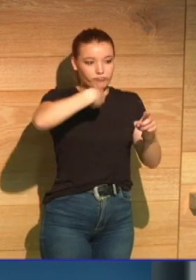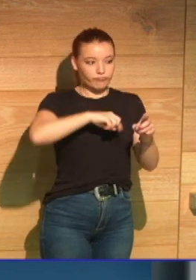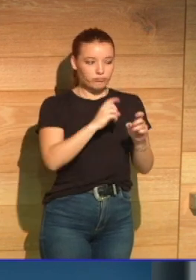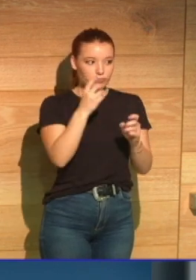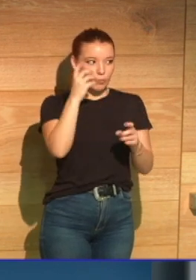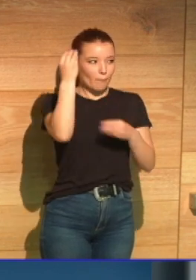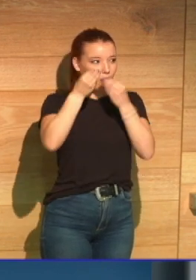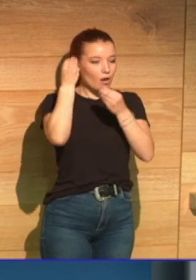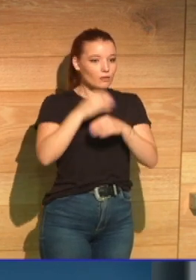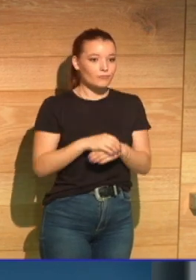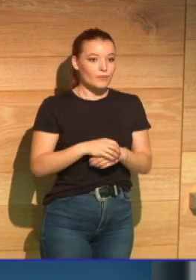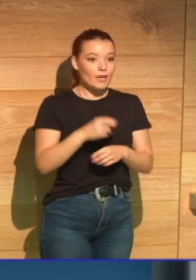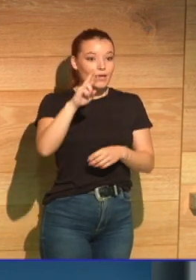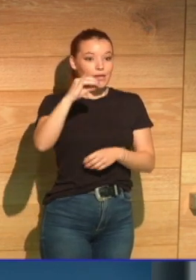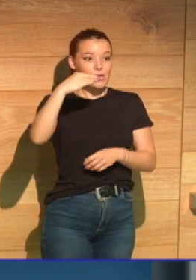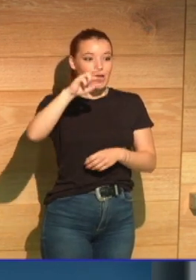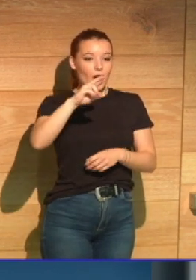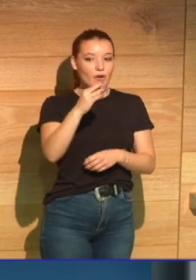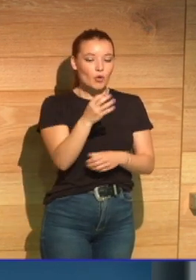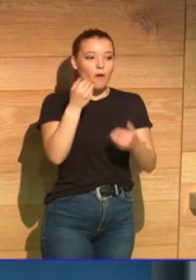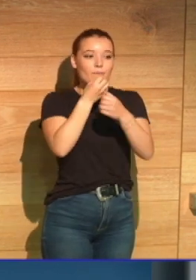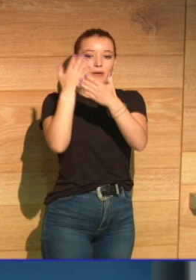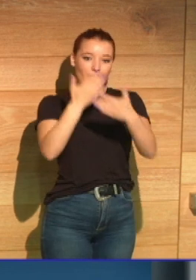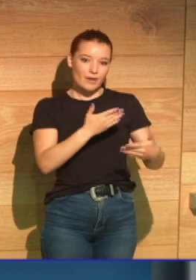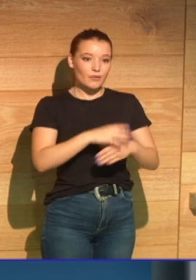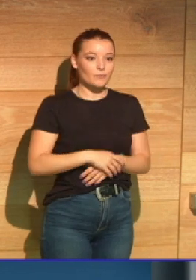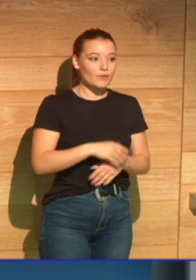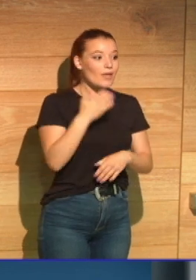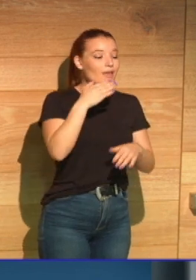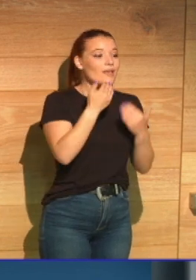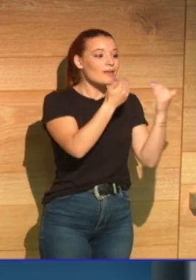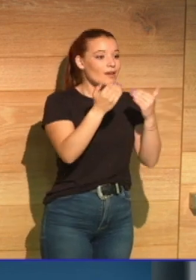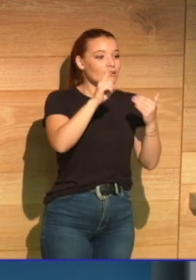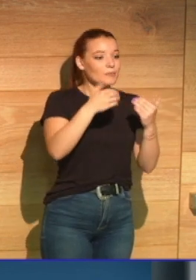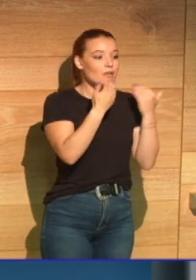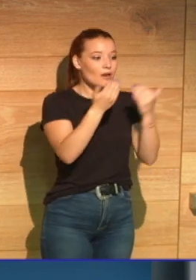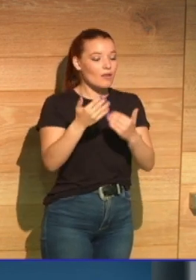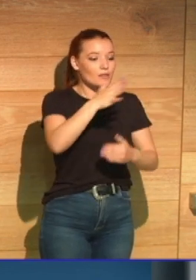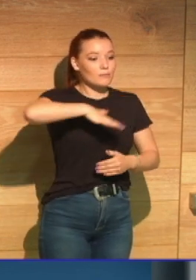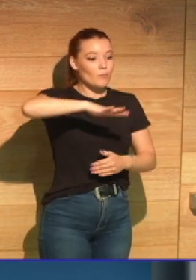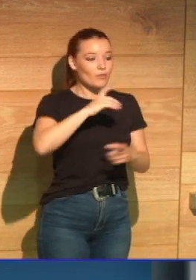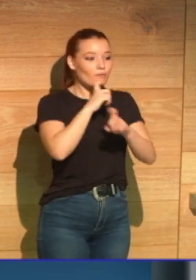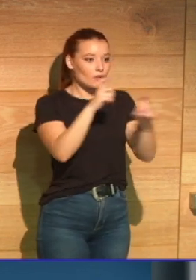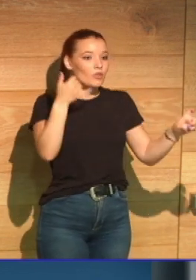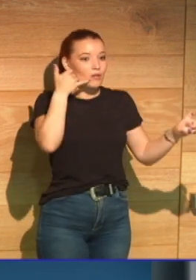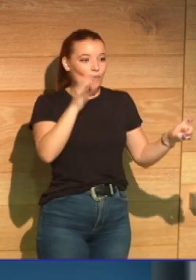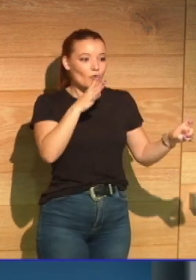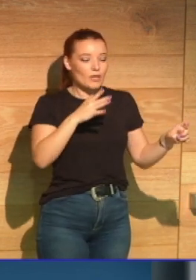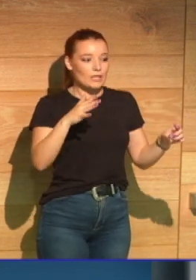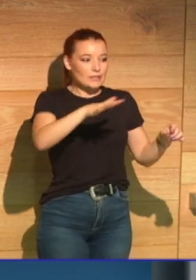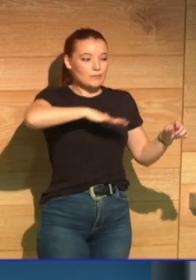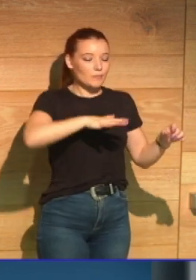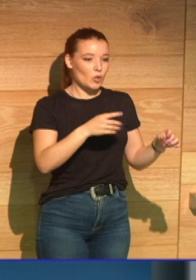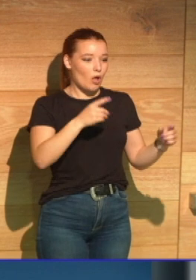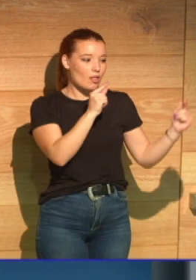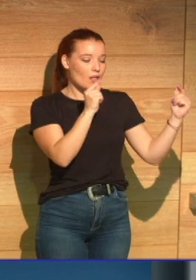Bienvenido, Ricardo. Muchísimas gracias, Nidia, y gracias a Fundación Telefónica por estos espacios tan importantes de diálogo. Y bueno,